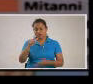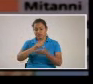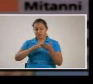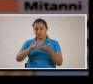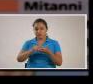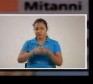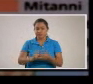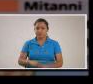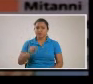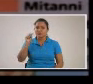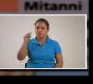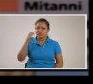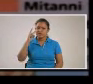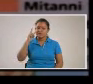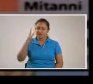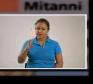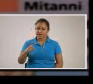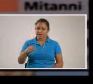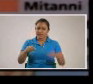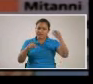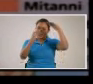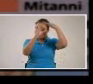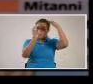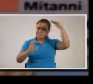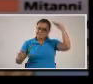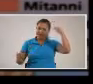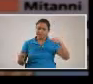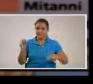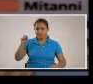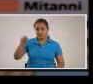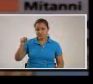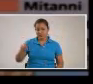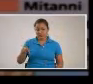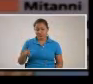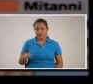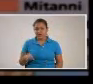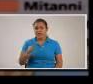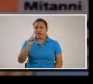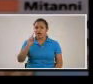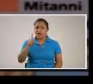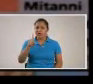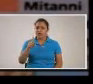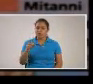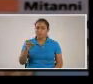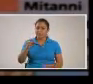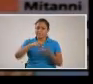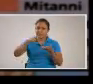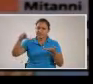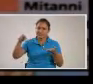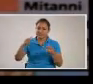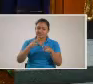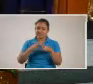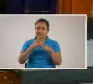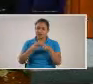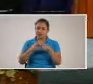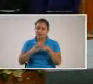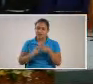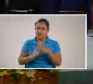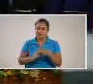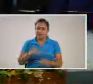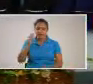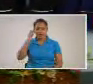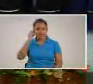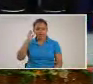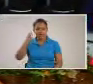mapa actual es una región en donde está un país, una nación llamada Georgia, que tuvo